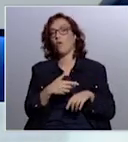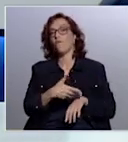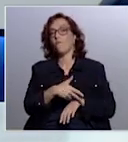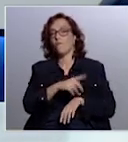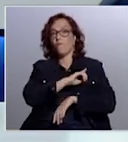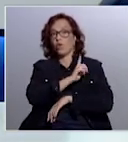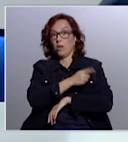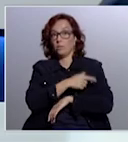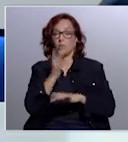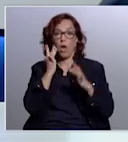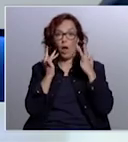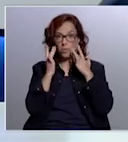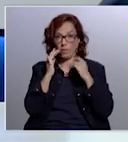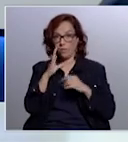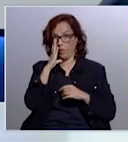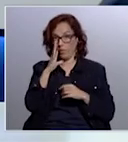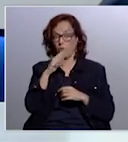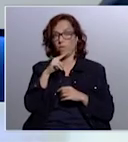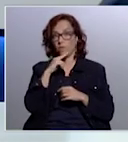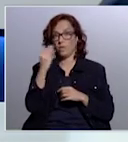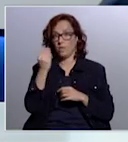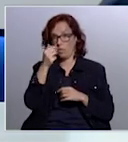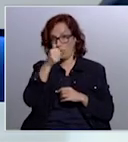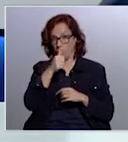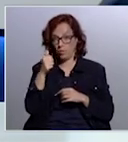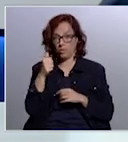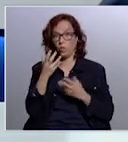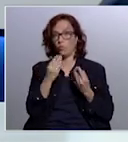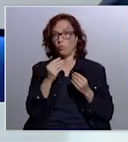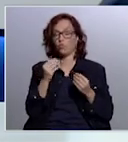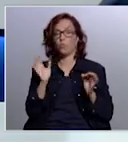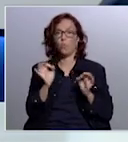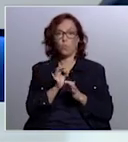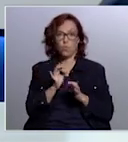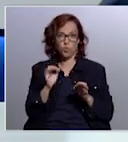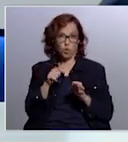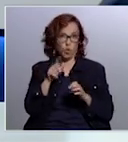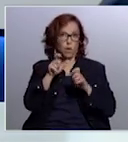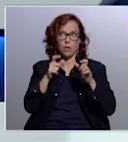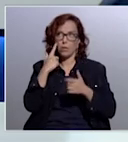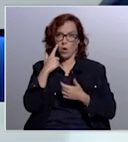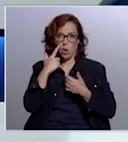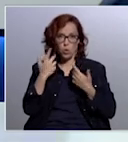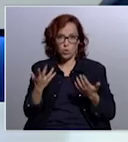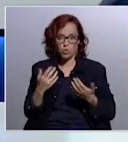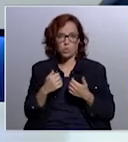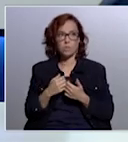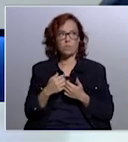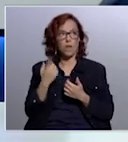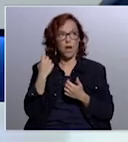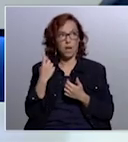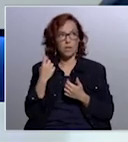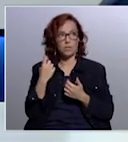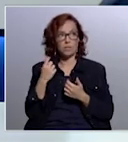las artes en febrero tuvimos viernes a domingo a muchísimos músicos populares incluso ayer tuve con